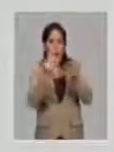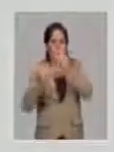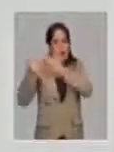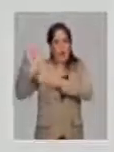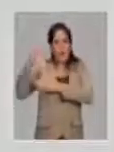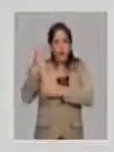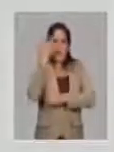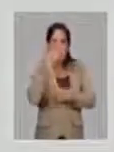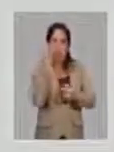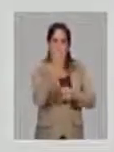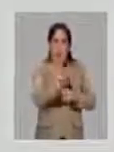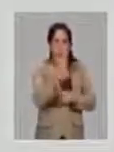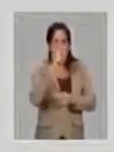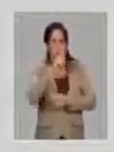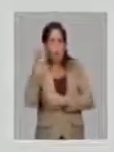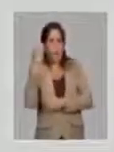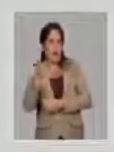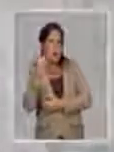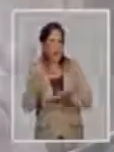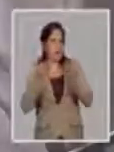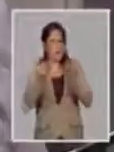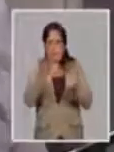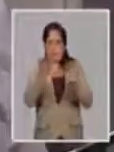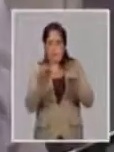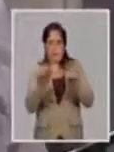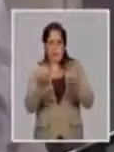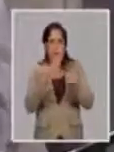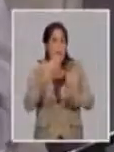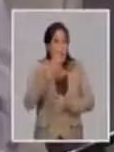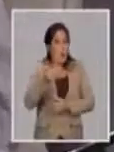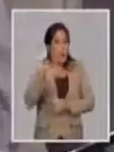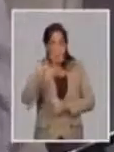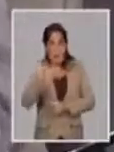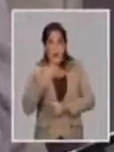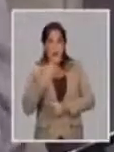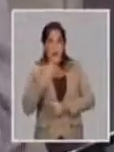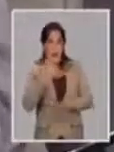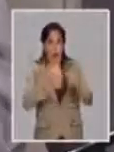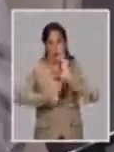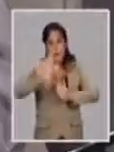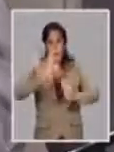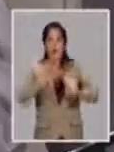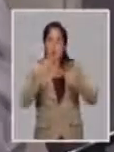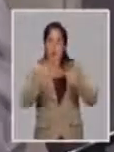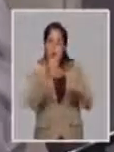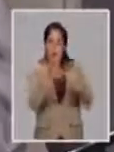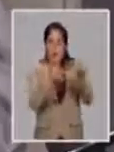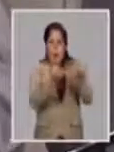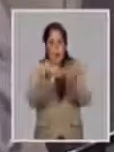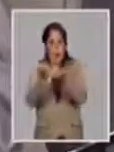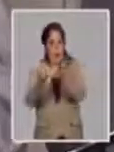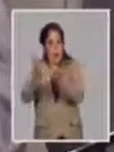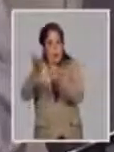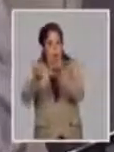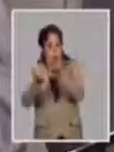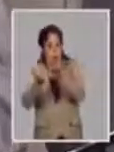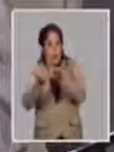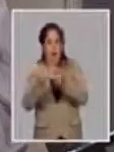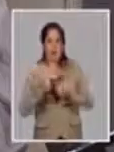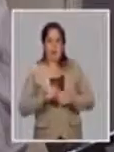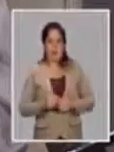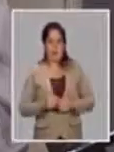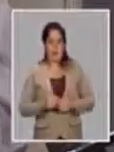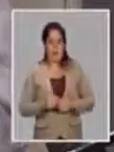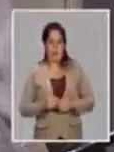la respuesta de los vacunados. Ya. Porque si no... ¿Es bueno o es malo este nivel de respuesta? Tenemos que al menos compararlo con la que es capaz